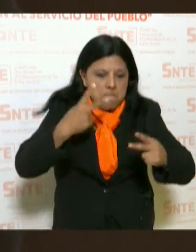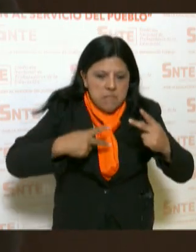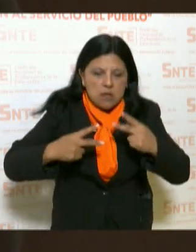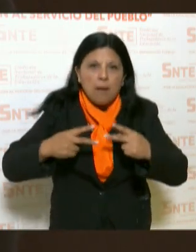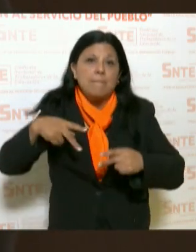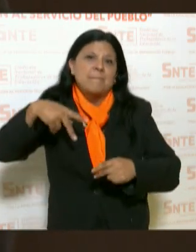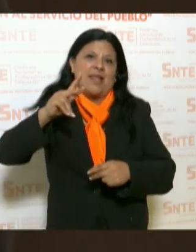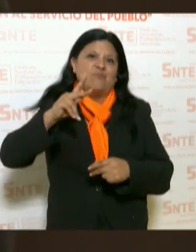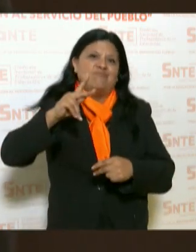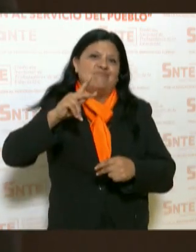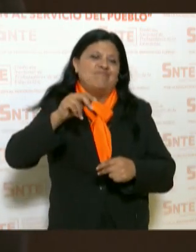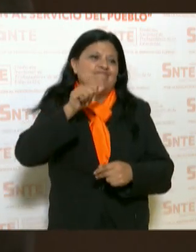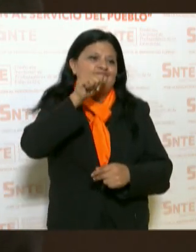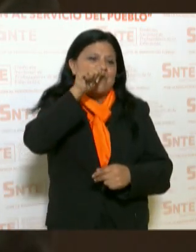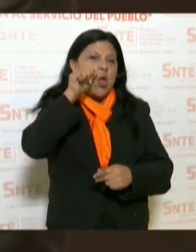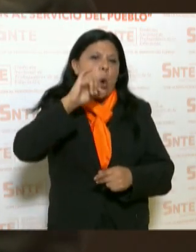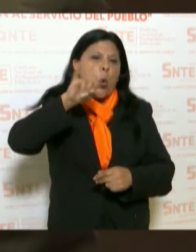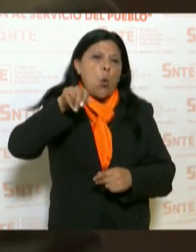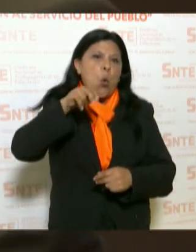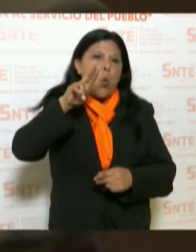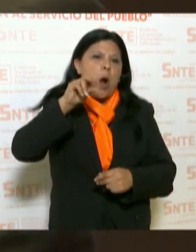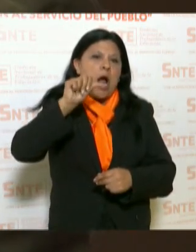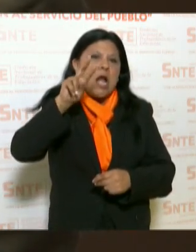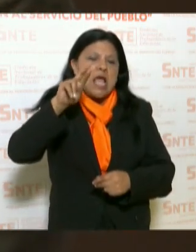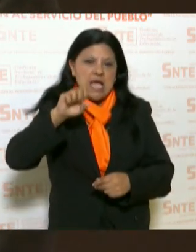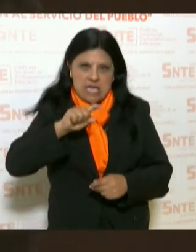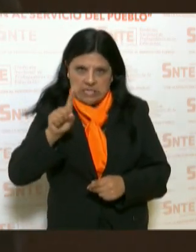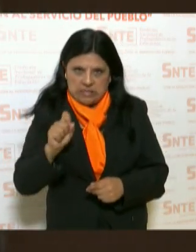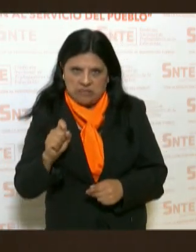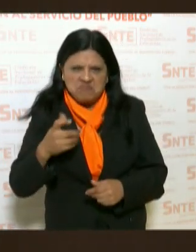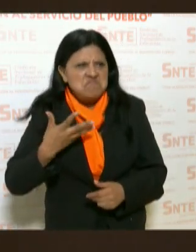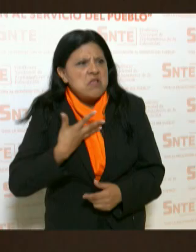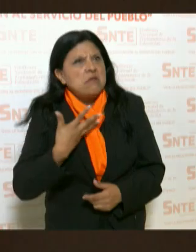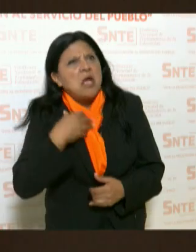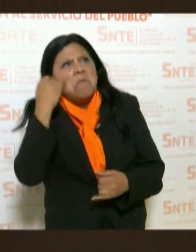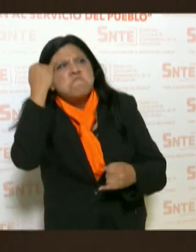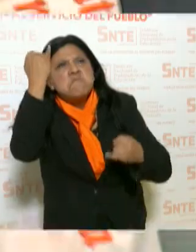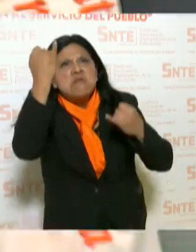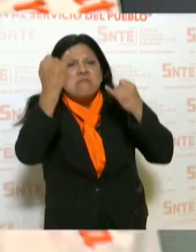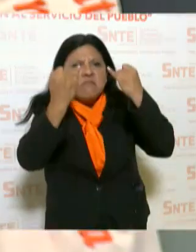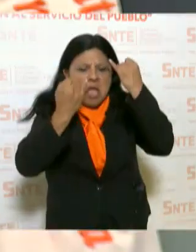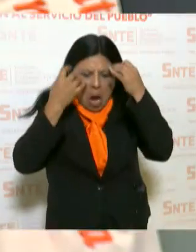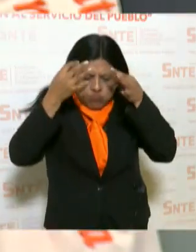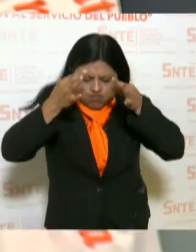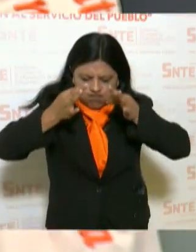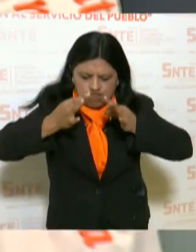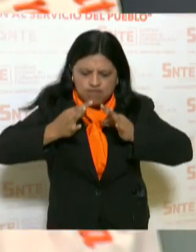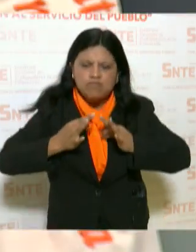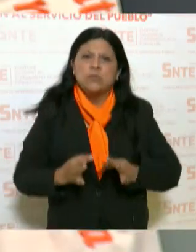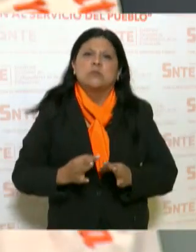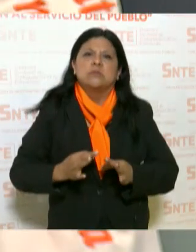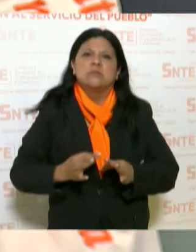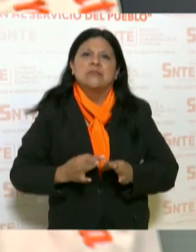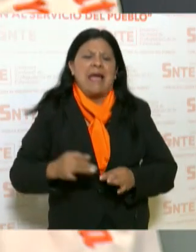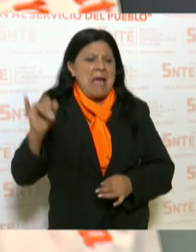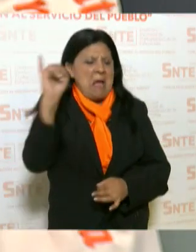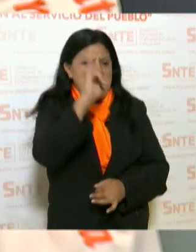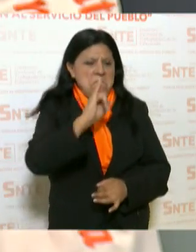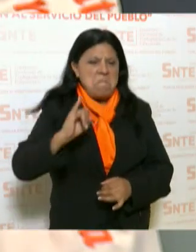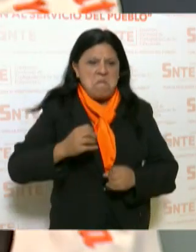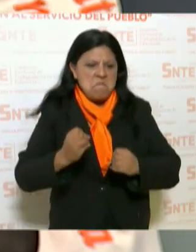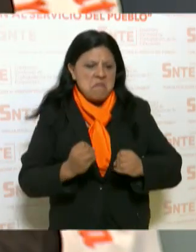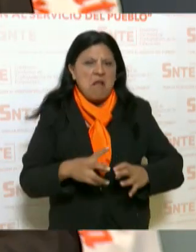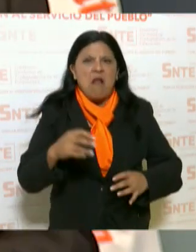Juárez era un hombre con principios, con ideales y perseverante, y nunca perdió la fe en la causa